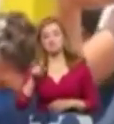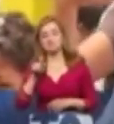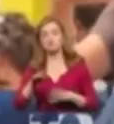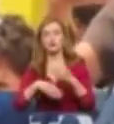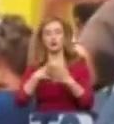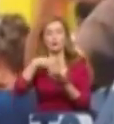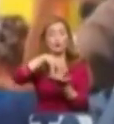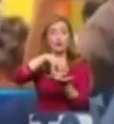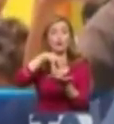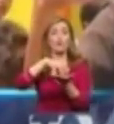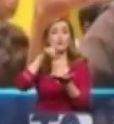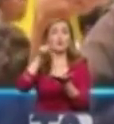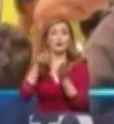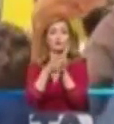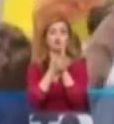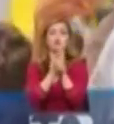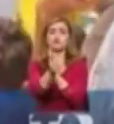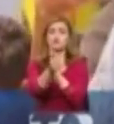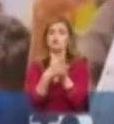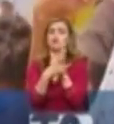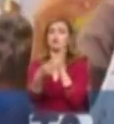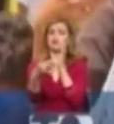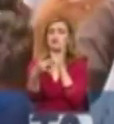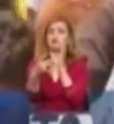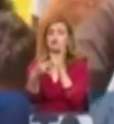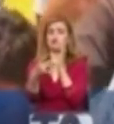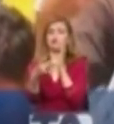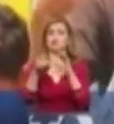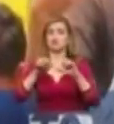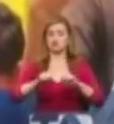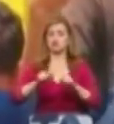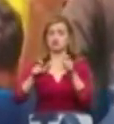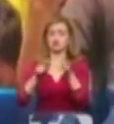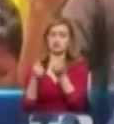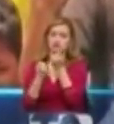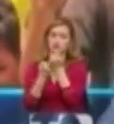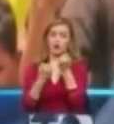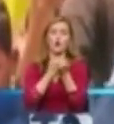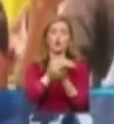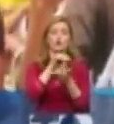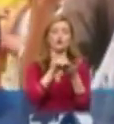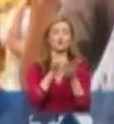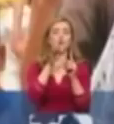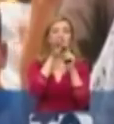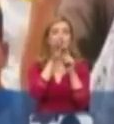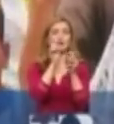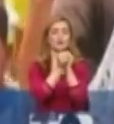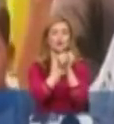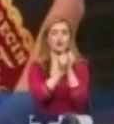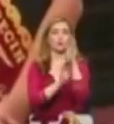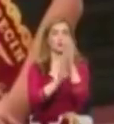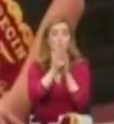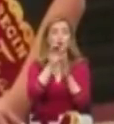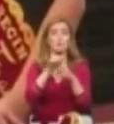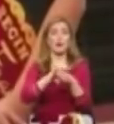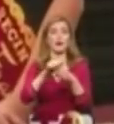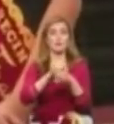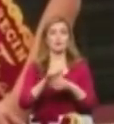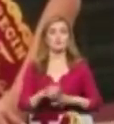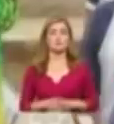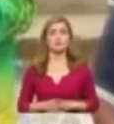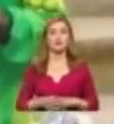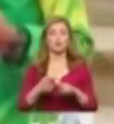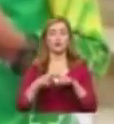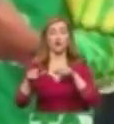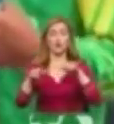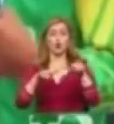esta provincia, que sí tenemos talento, que sí tenemos otros Carpatín, que nos ayuden con un centro de alto rendimiento para poder entrenar. El marchista recorrió